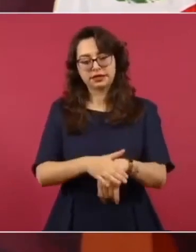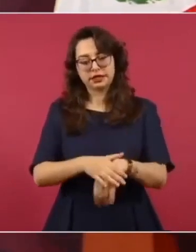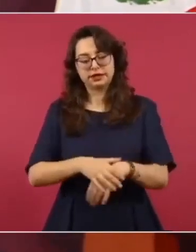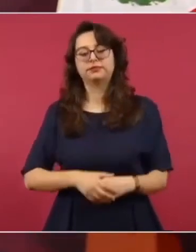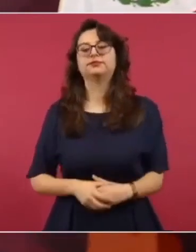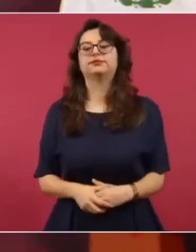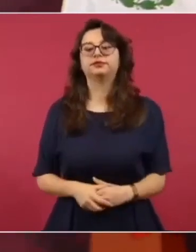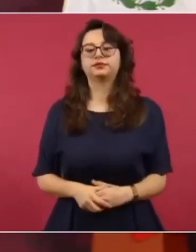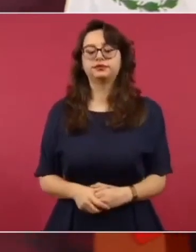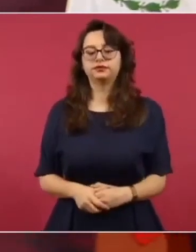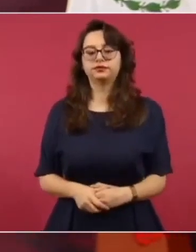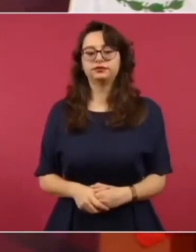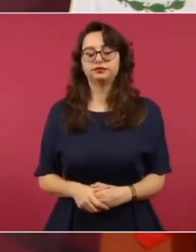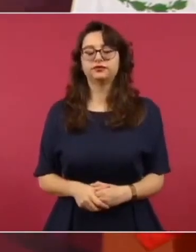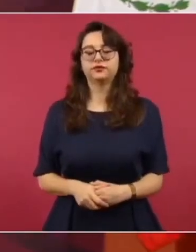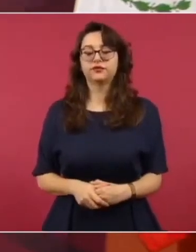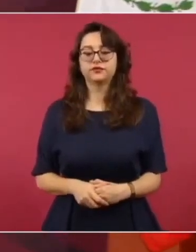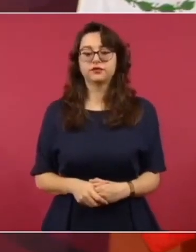los